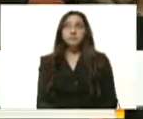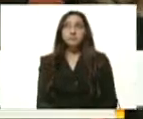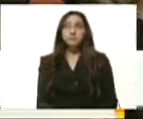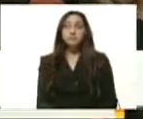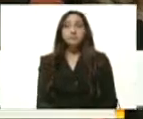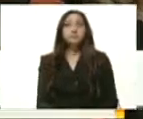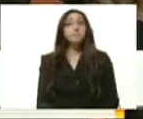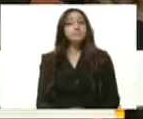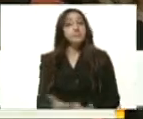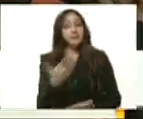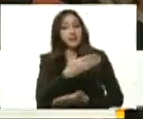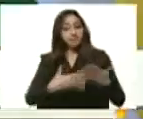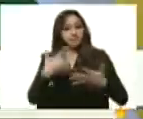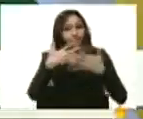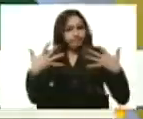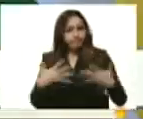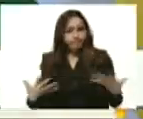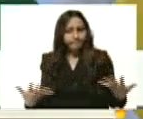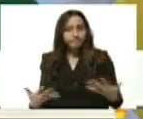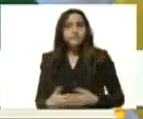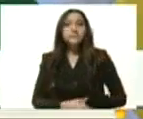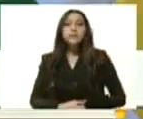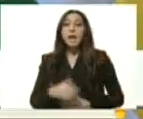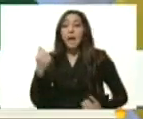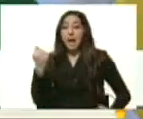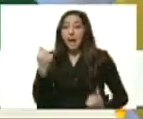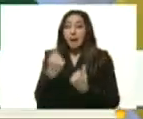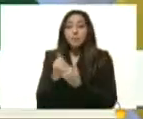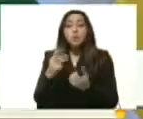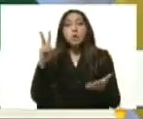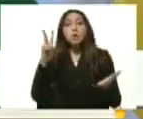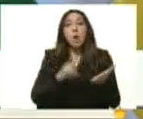En este contexto, apoyados en la verdad,